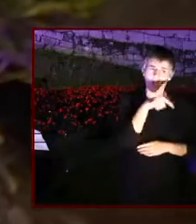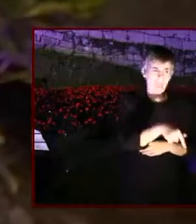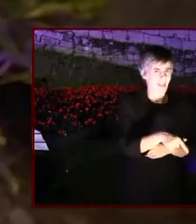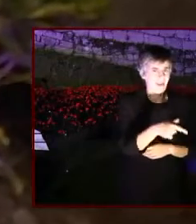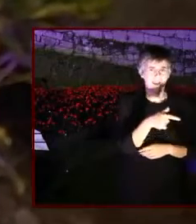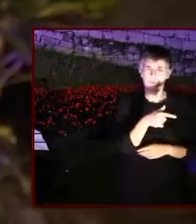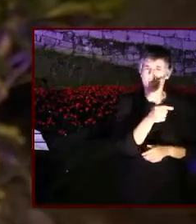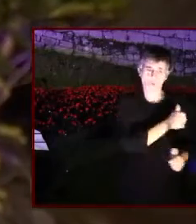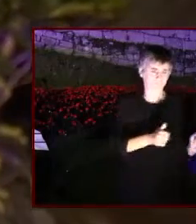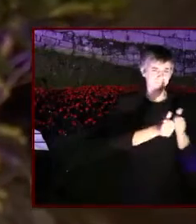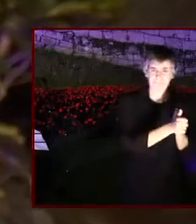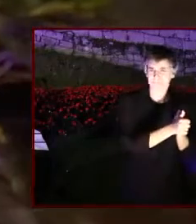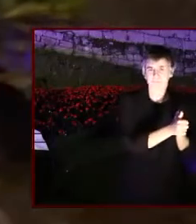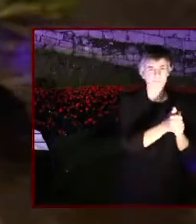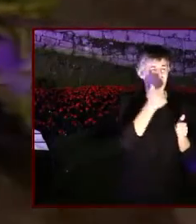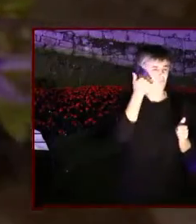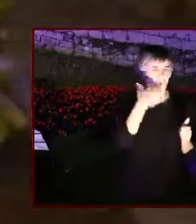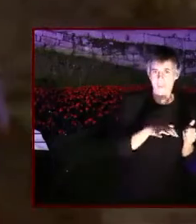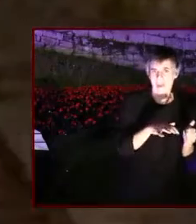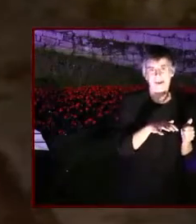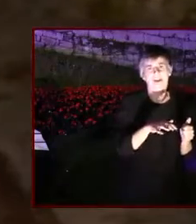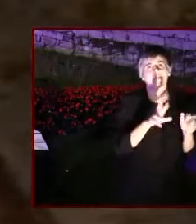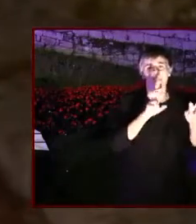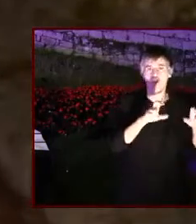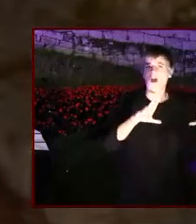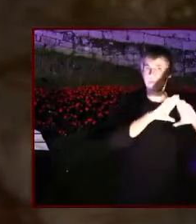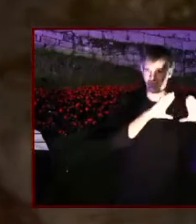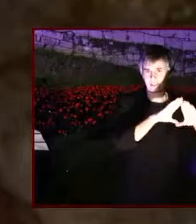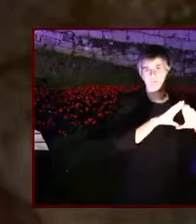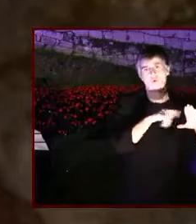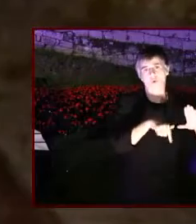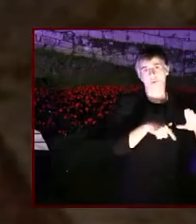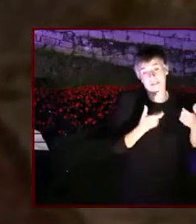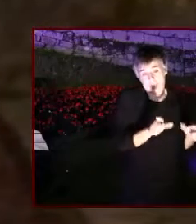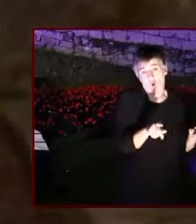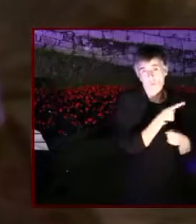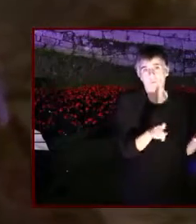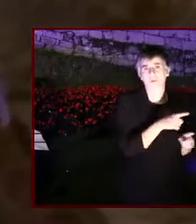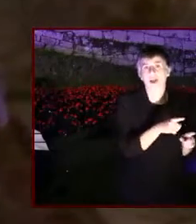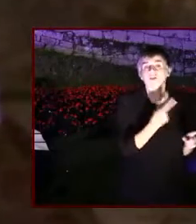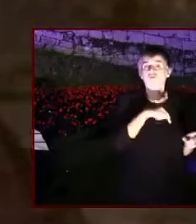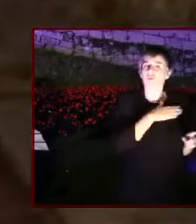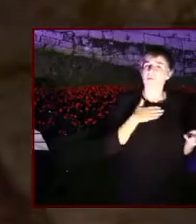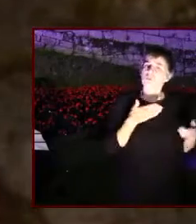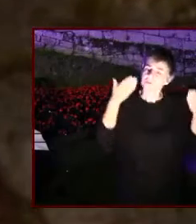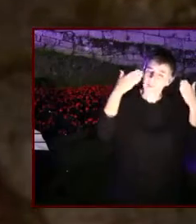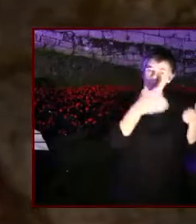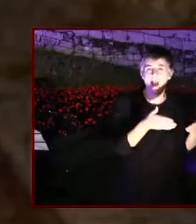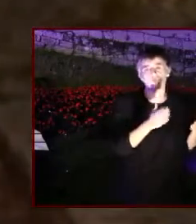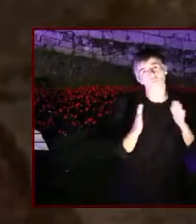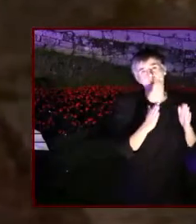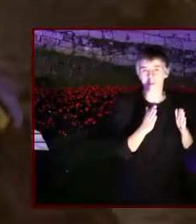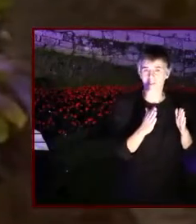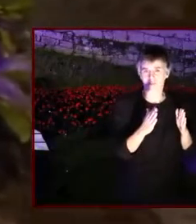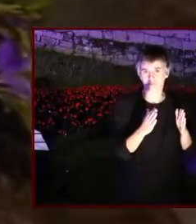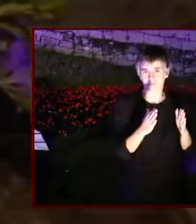feminismo moderno, especialmente neste sector, queremos dedicarlle un ratiño das nosas vidas, así como a todas as mulleres